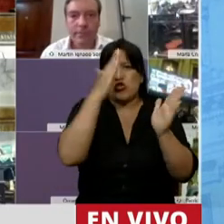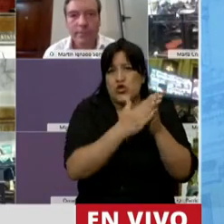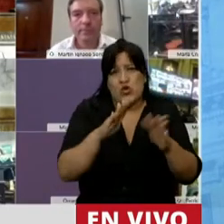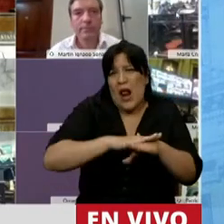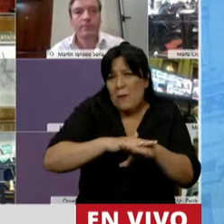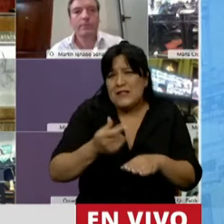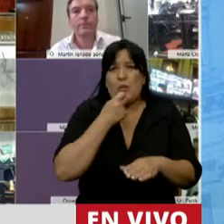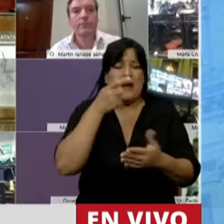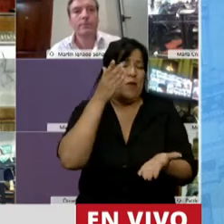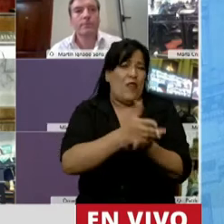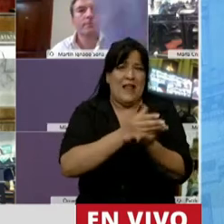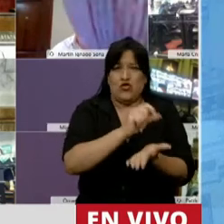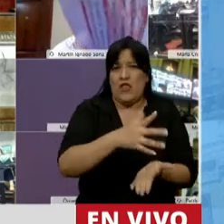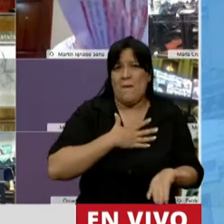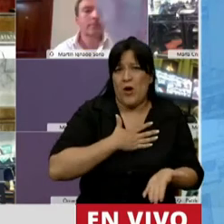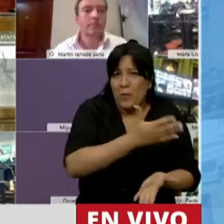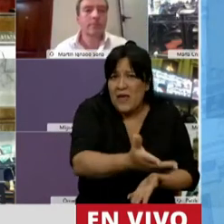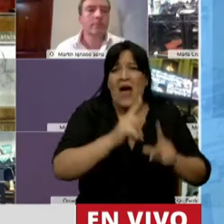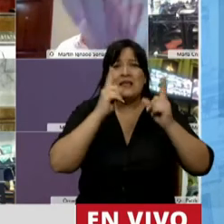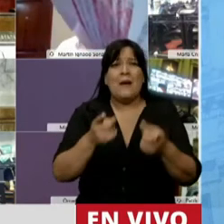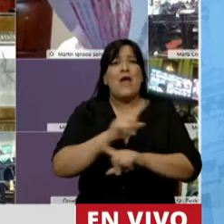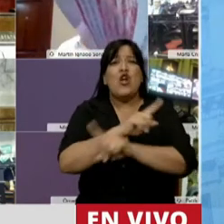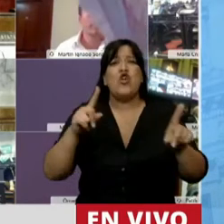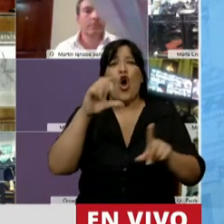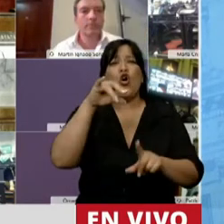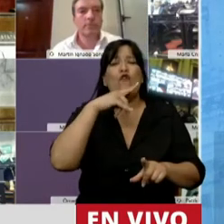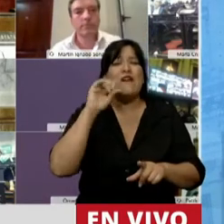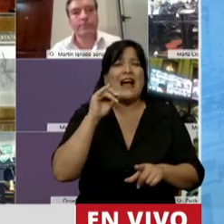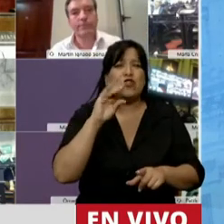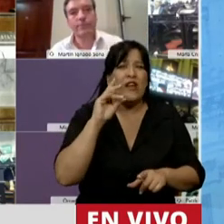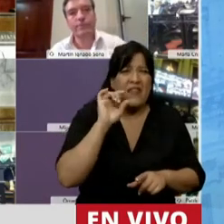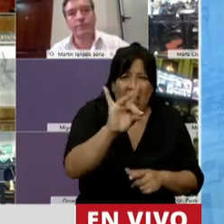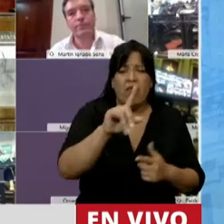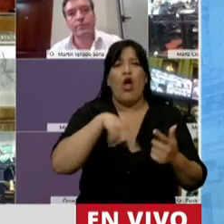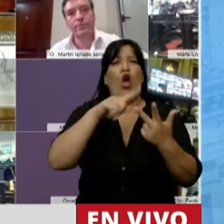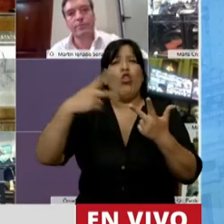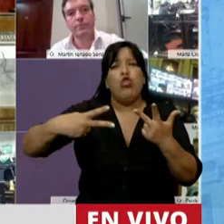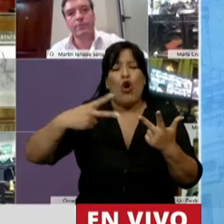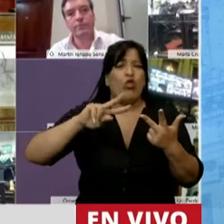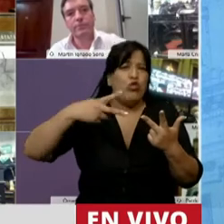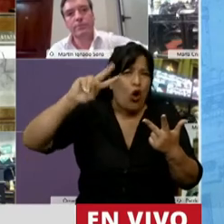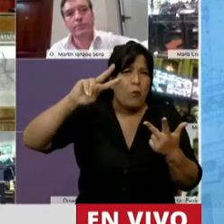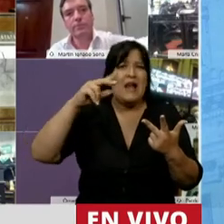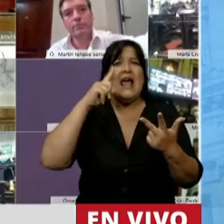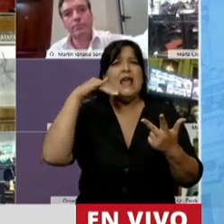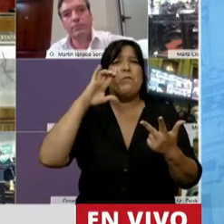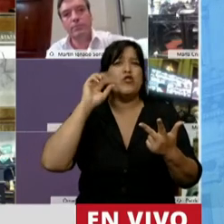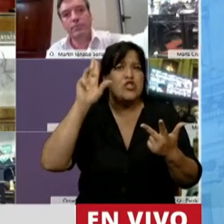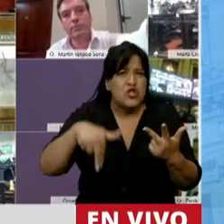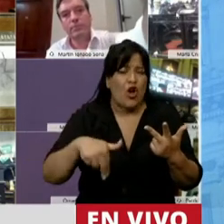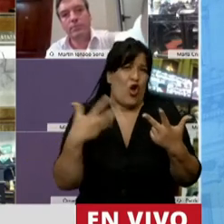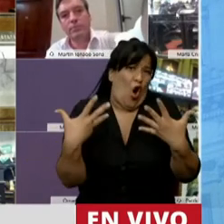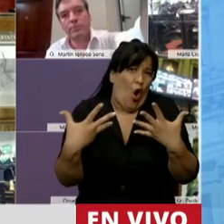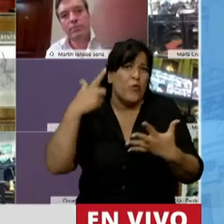básicos como el derecho de propiedad, como la no confiscatoriedad, como la doble imposición. Entonces es obvio que la